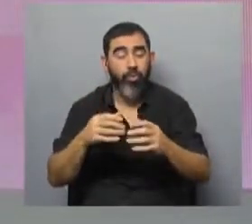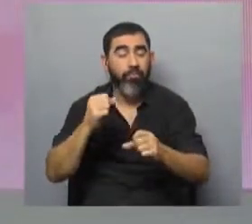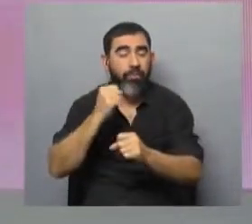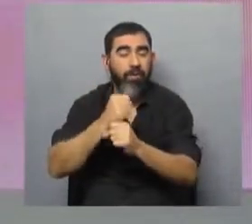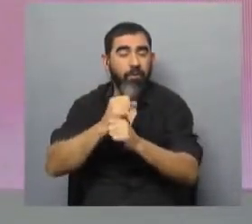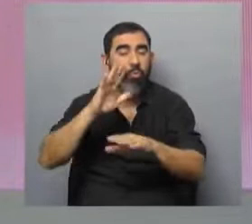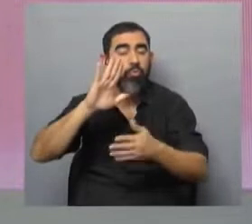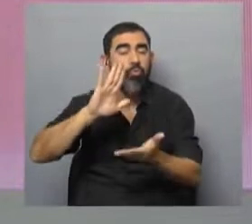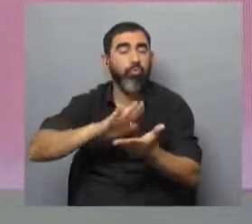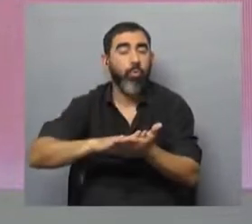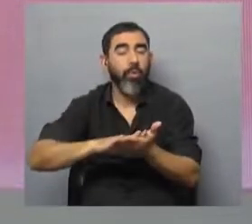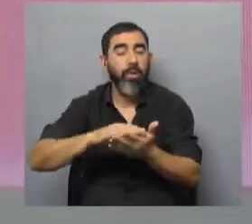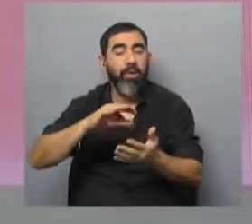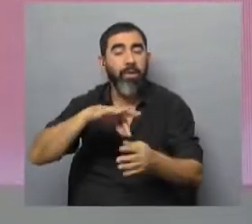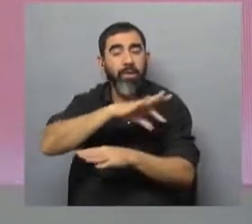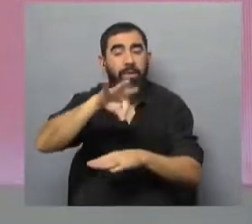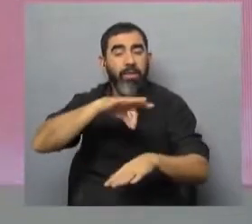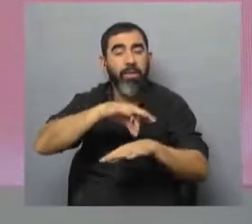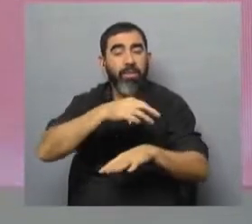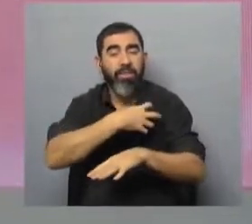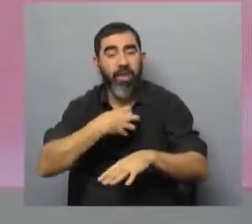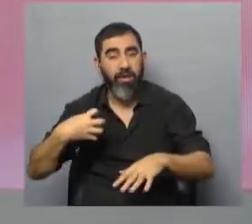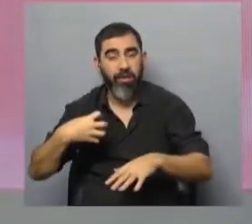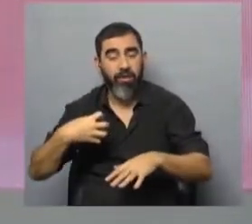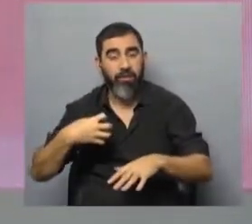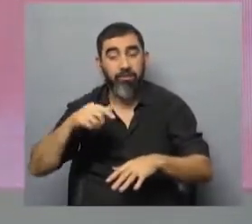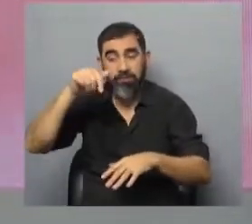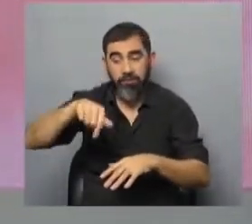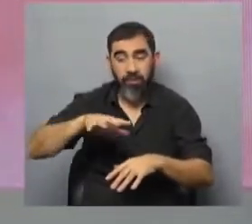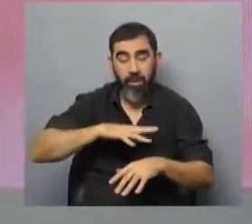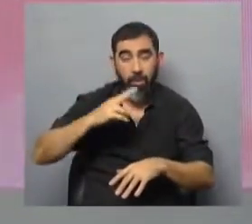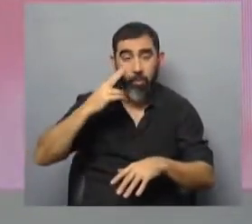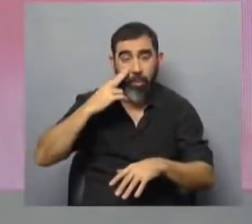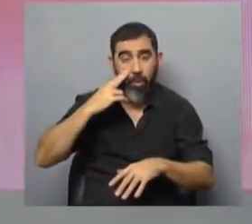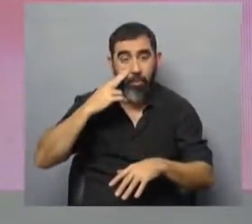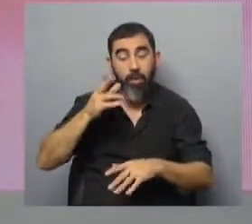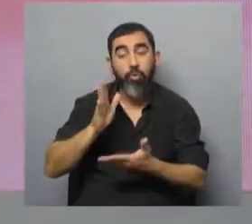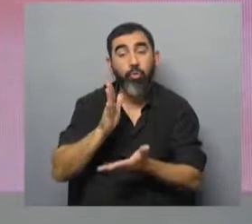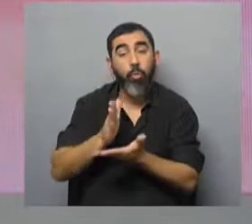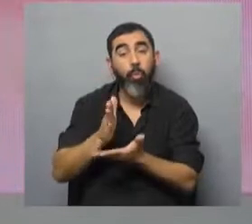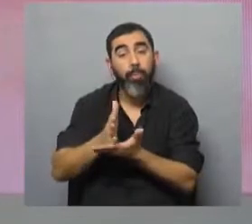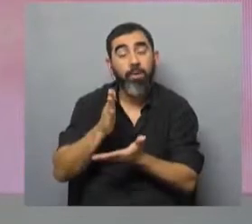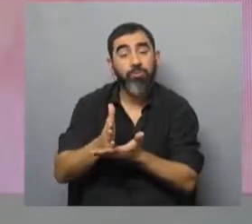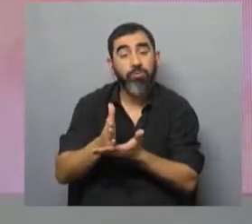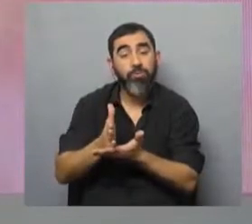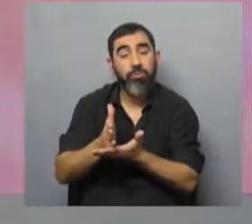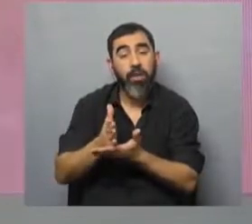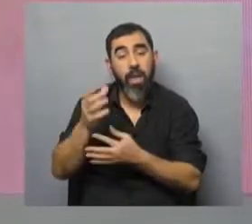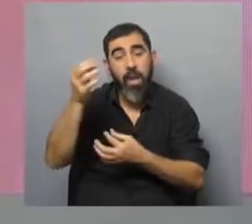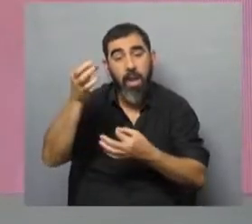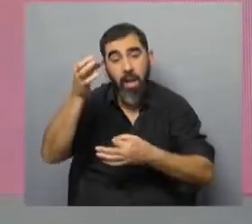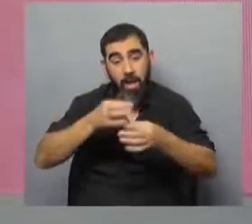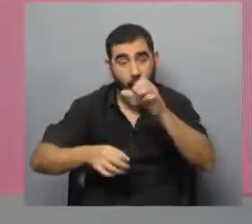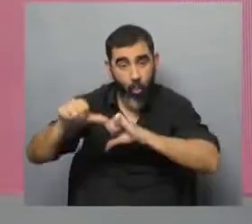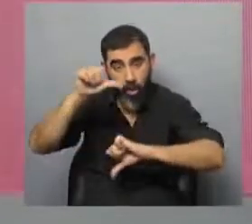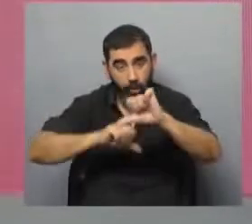y la problemática del ectimo contagioso estaba instalada en el país y fue una cooperación a través del laboratorio Santa Elena